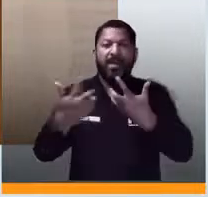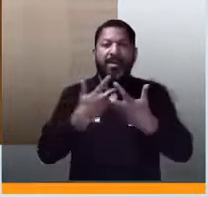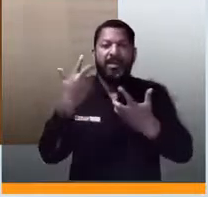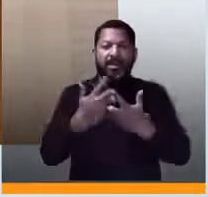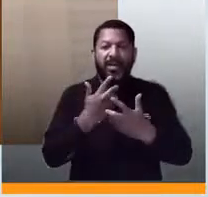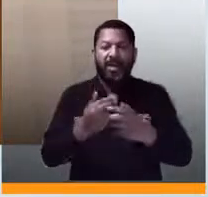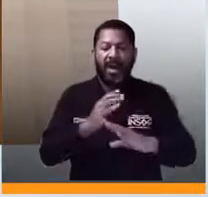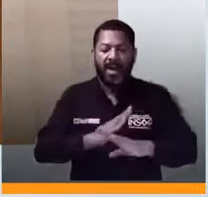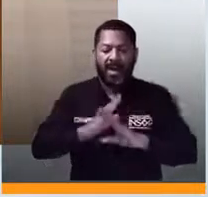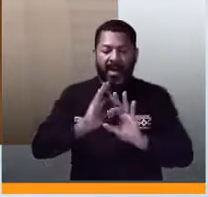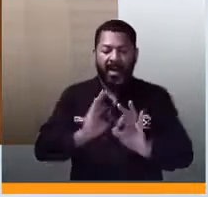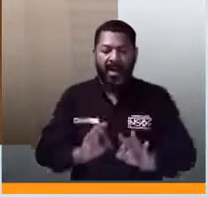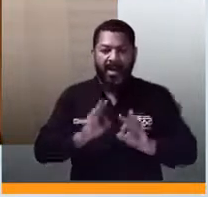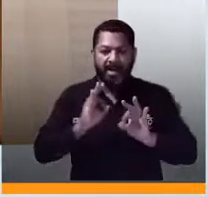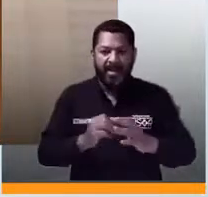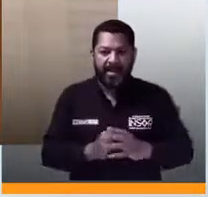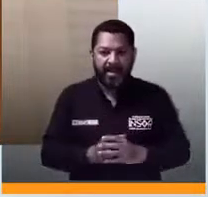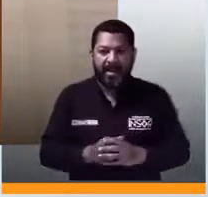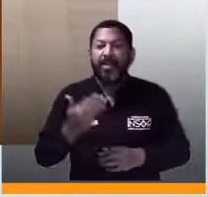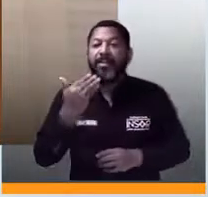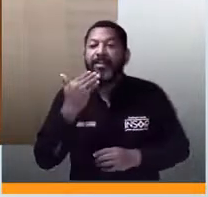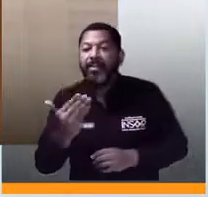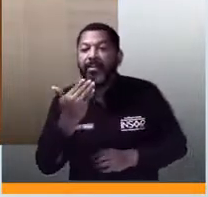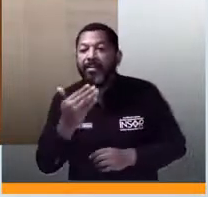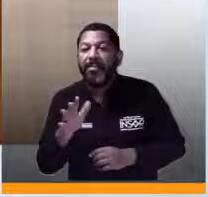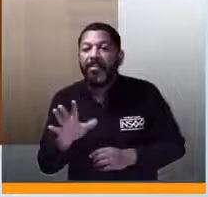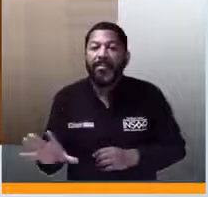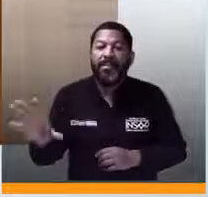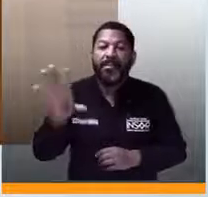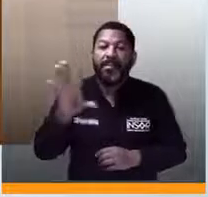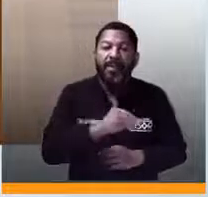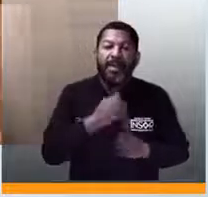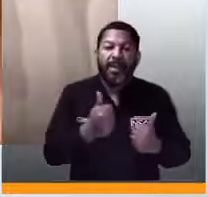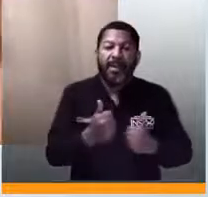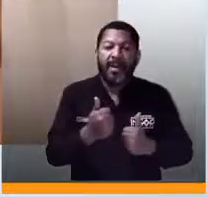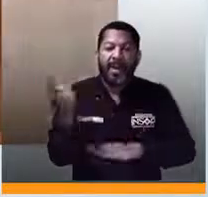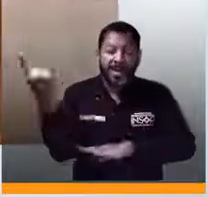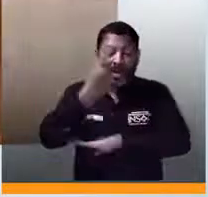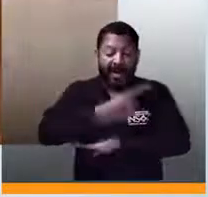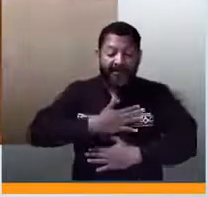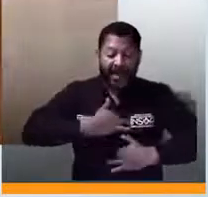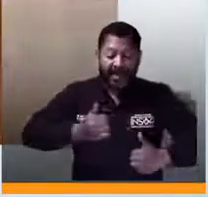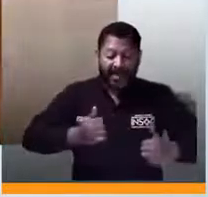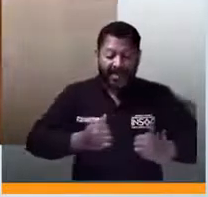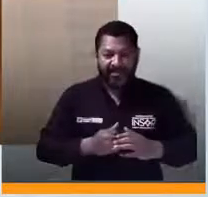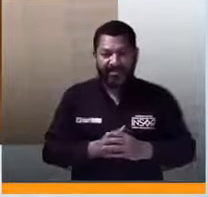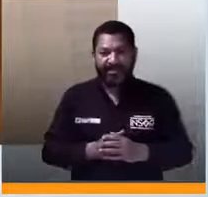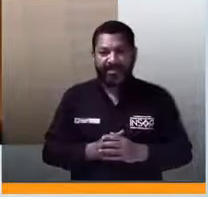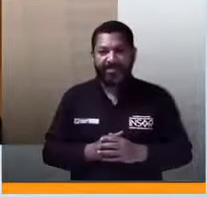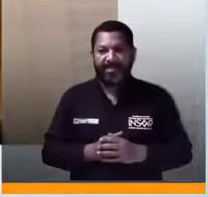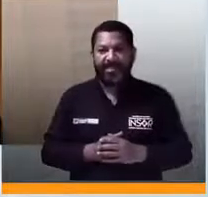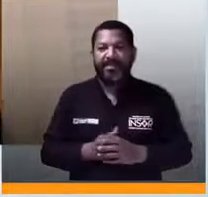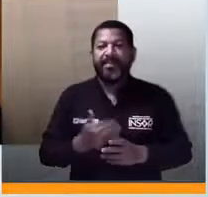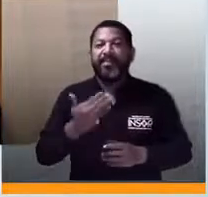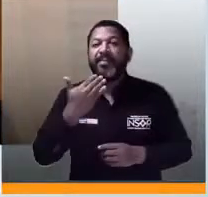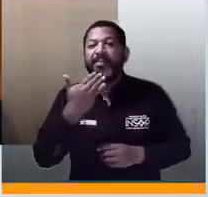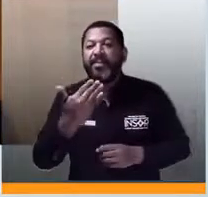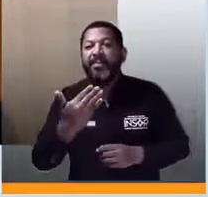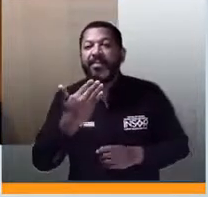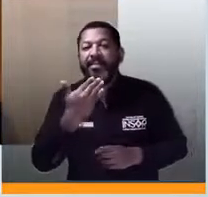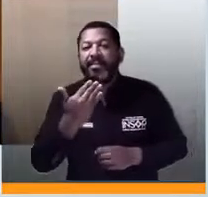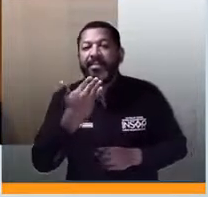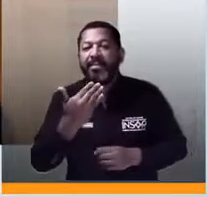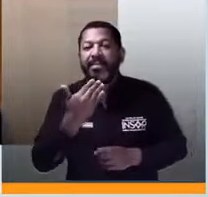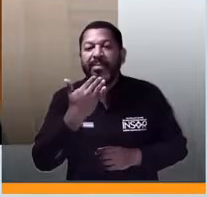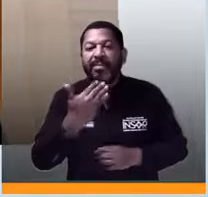de aseguramiento de la calidad. Muchas gracias a todos y un feliz día. Gracias. Muchas gracias. Gracias,